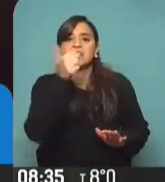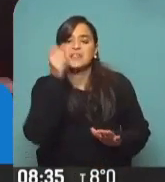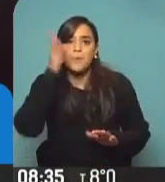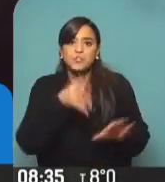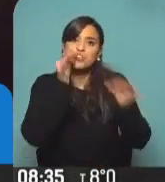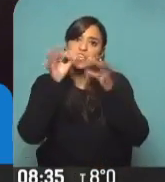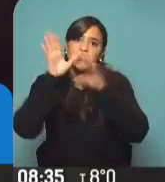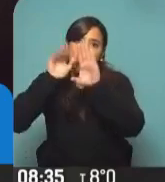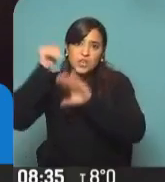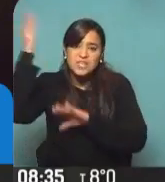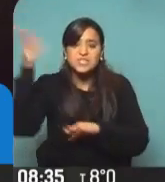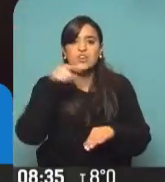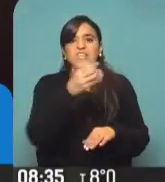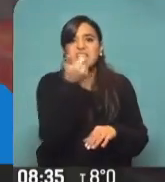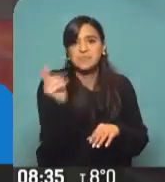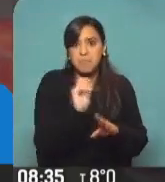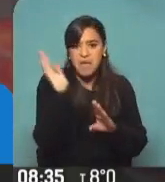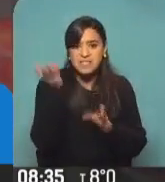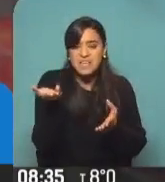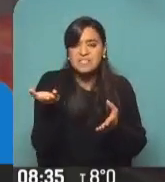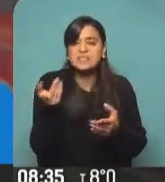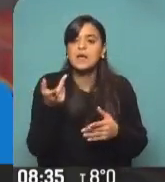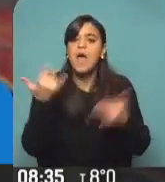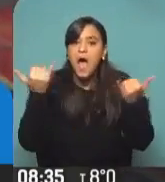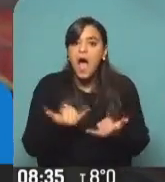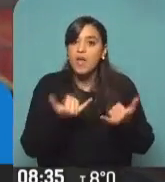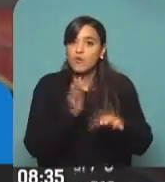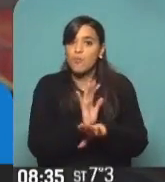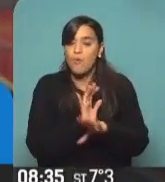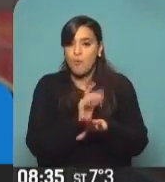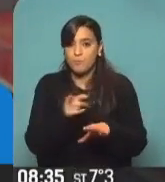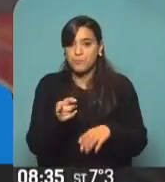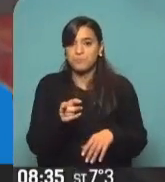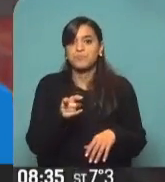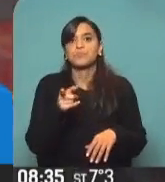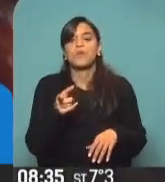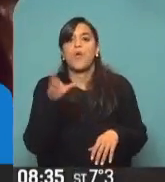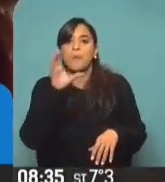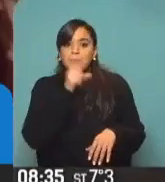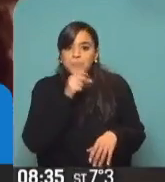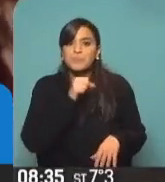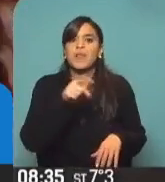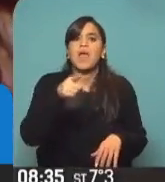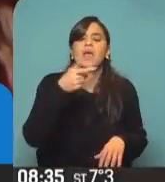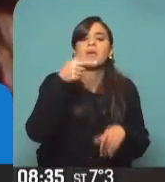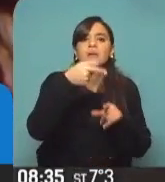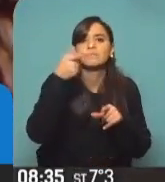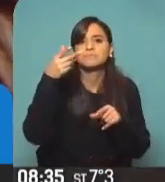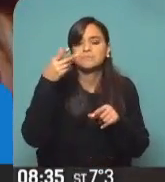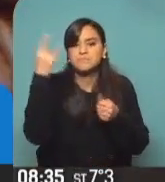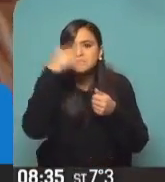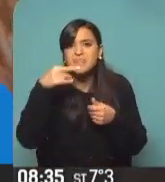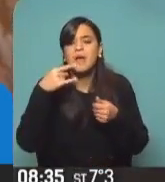exportaciones en menos de 6 meses hay toda una tendencia de segmentos como el ovino el apícola de la avícola